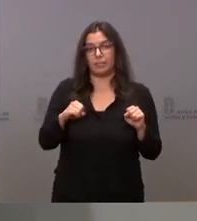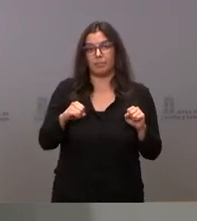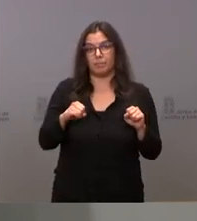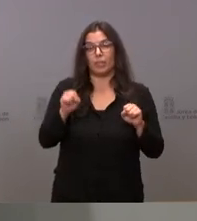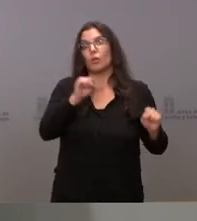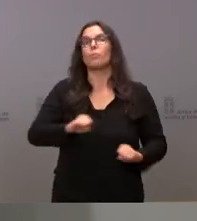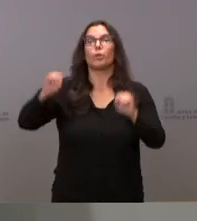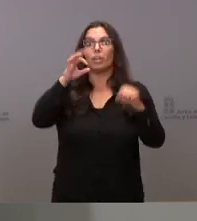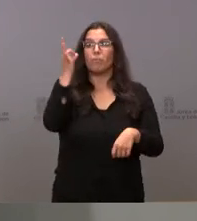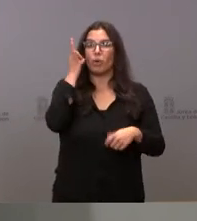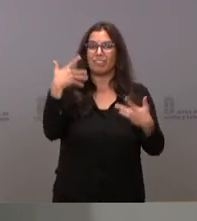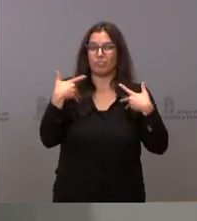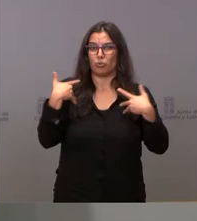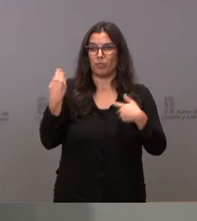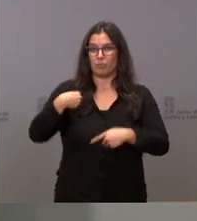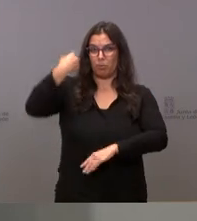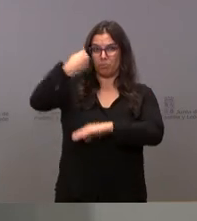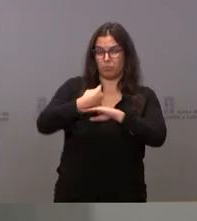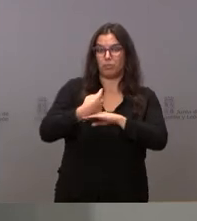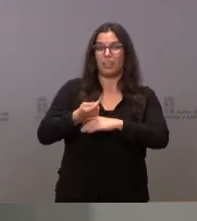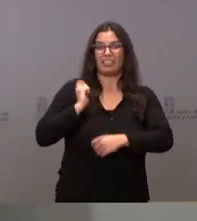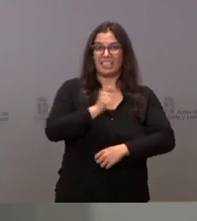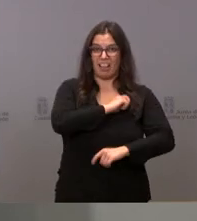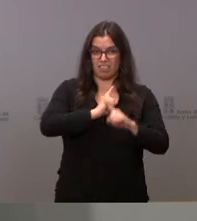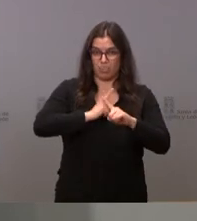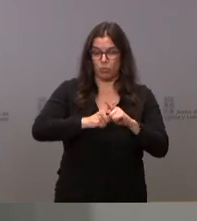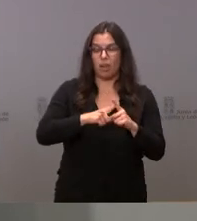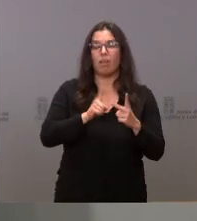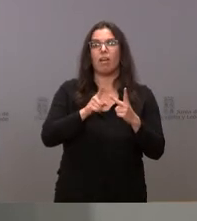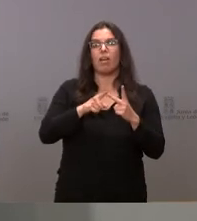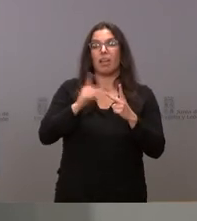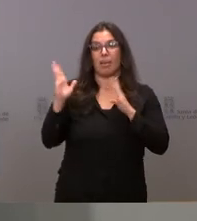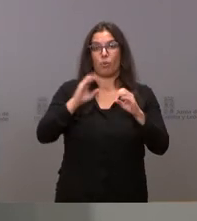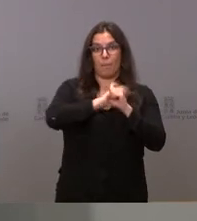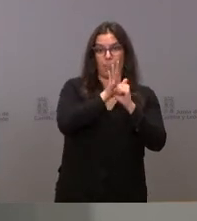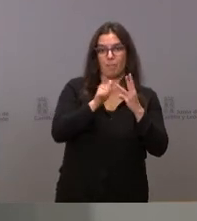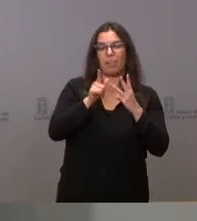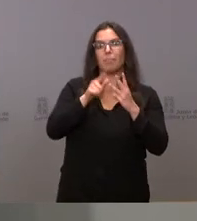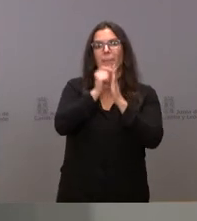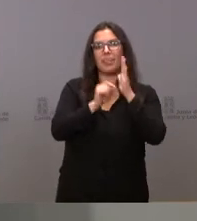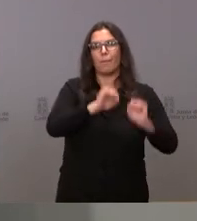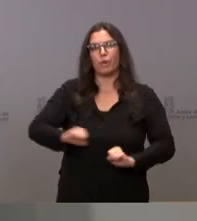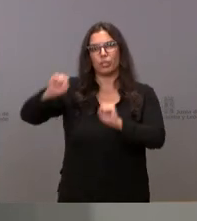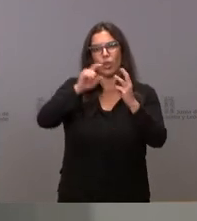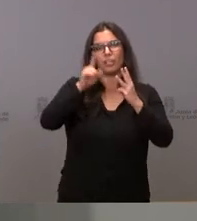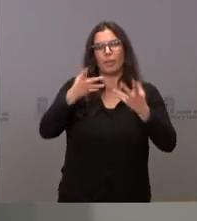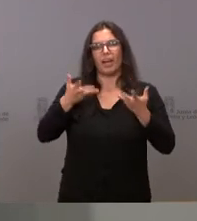a las mujeres víctimas de trata durante la pandemia, tomar medidas de protección y prestar ayudas efectivas